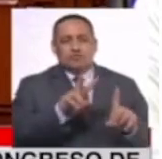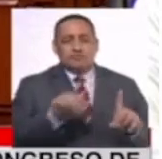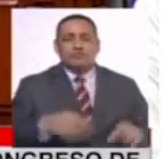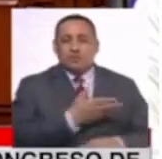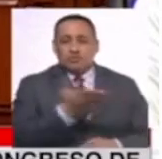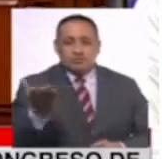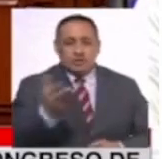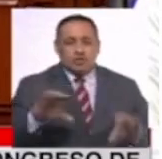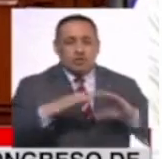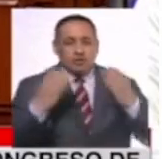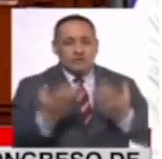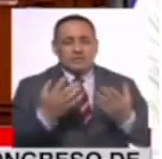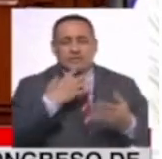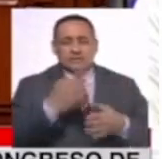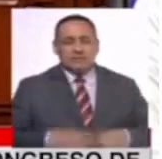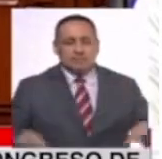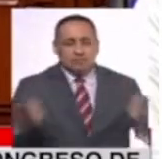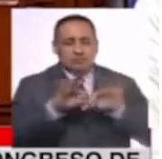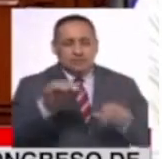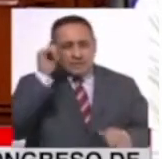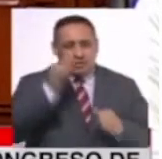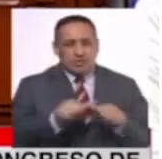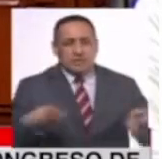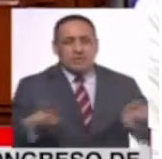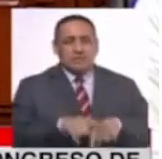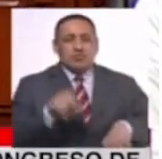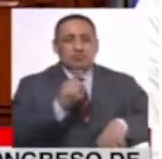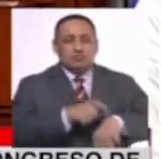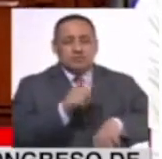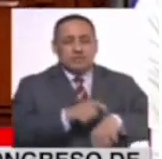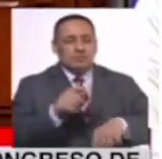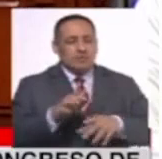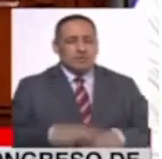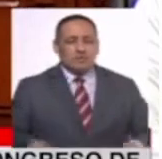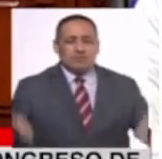Estimados congresistas, es importante recordar una fecha